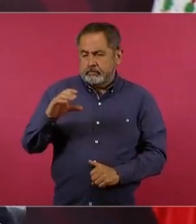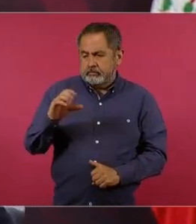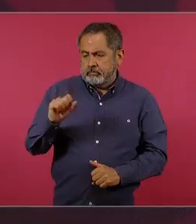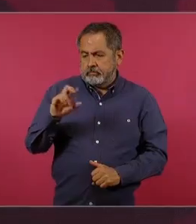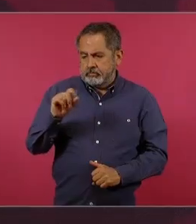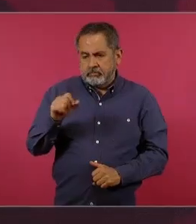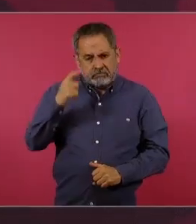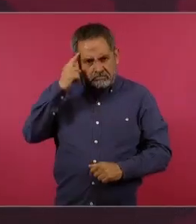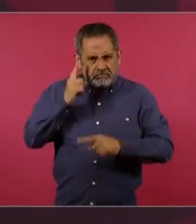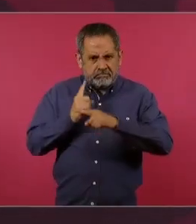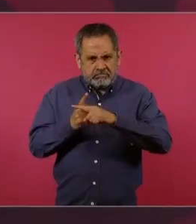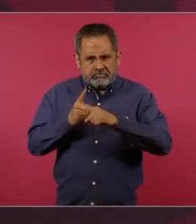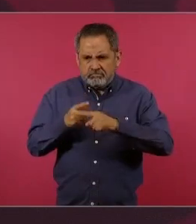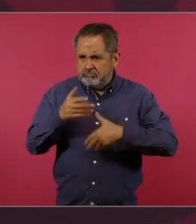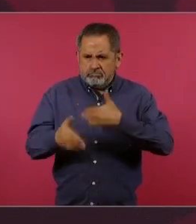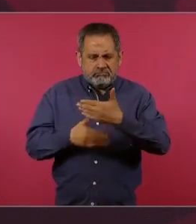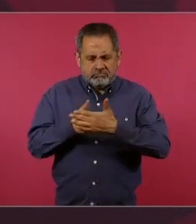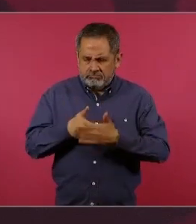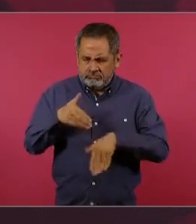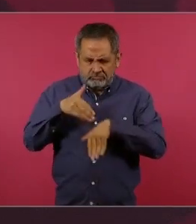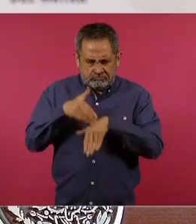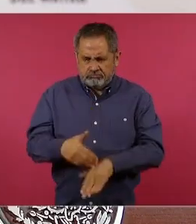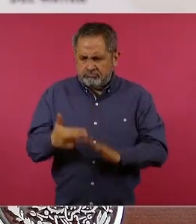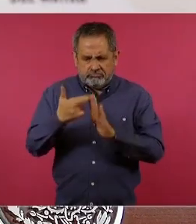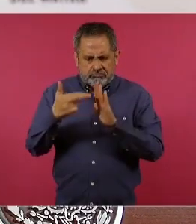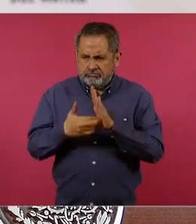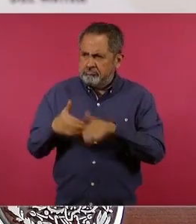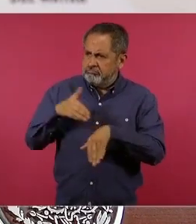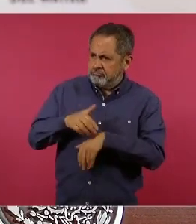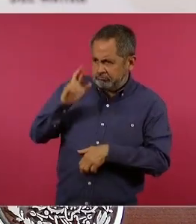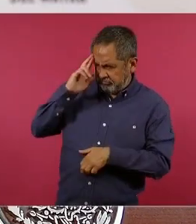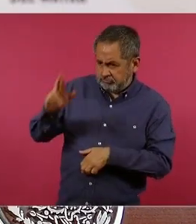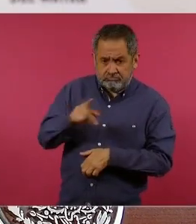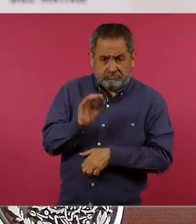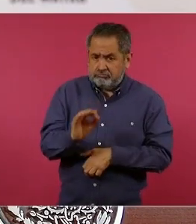progresista y además institucional.